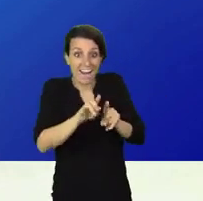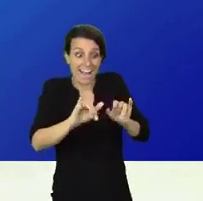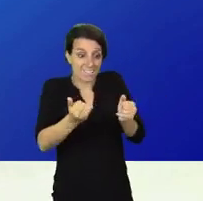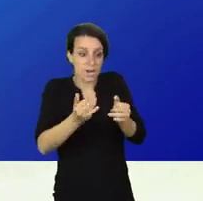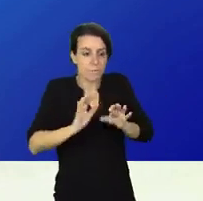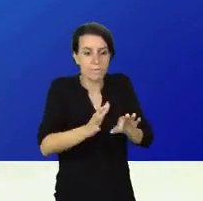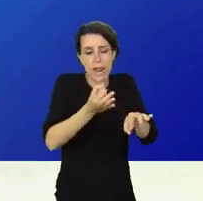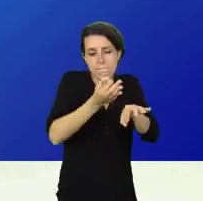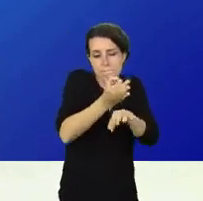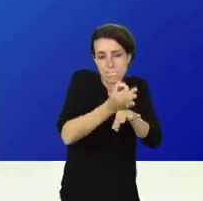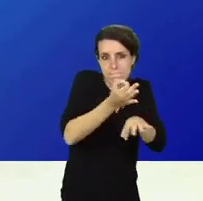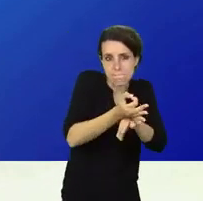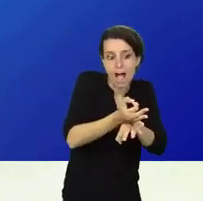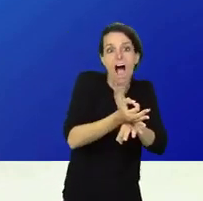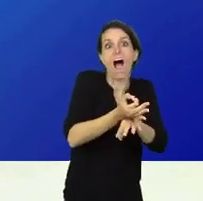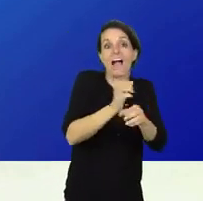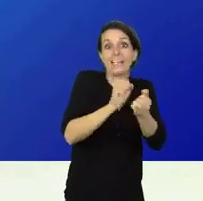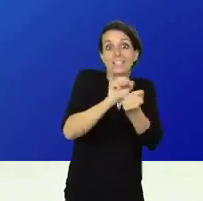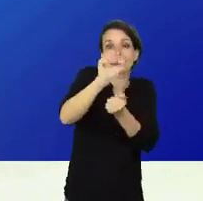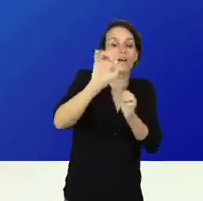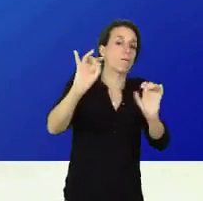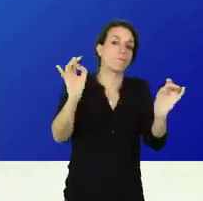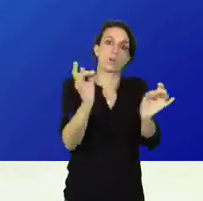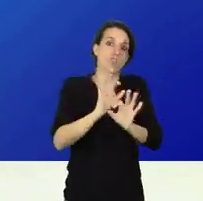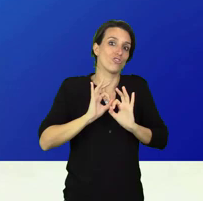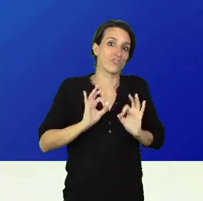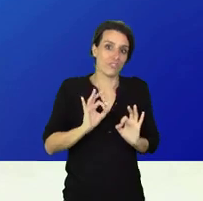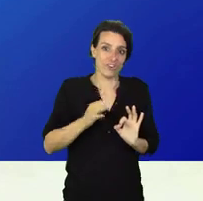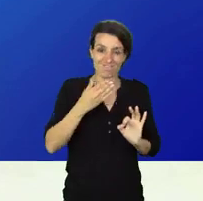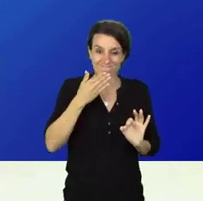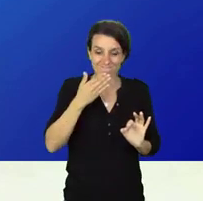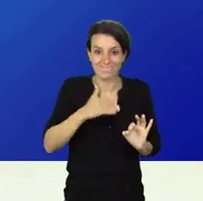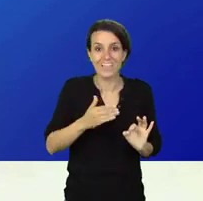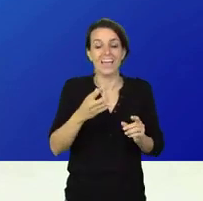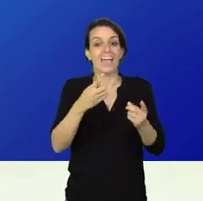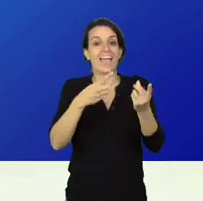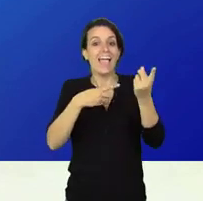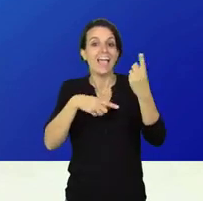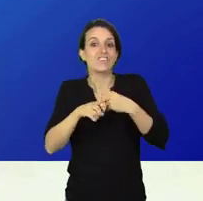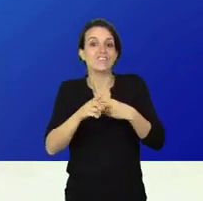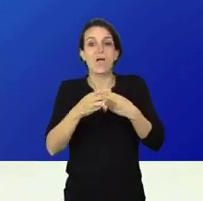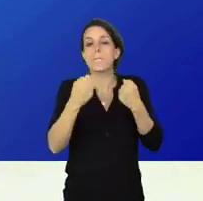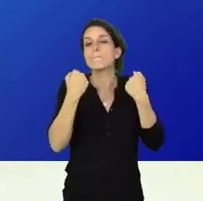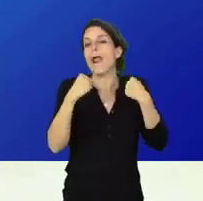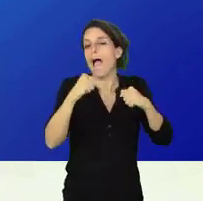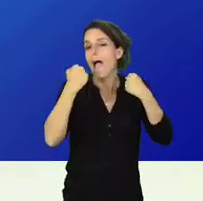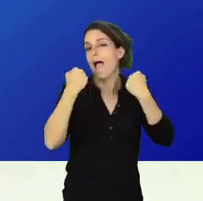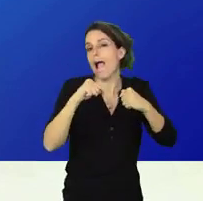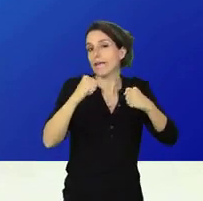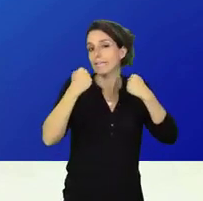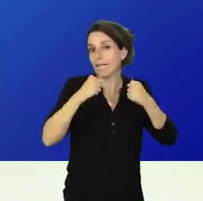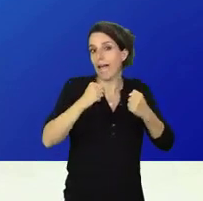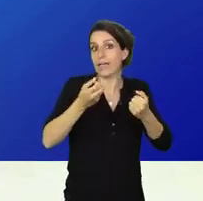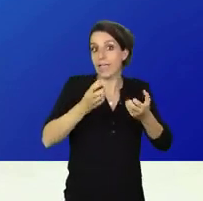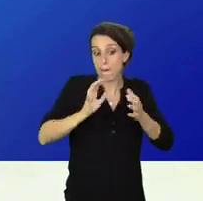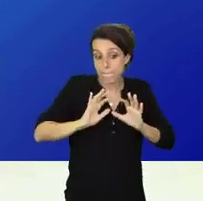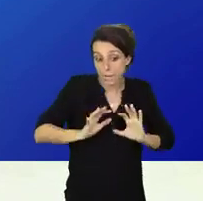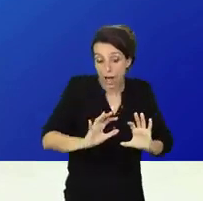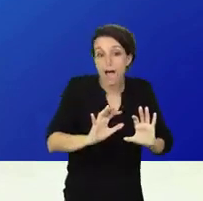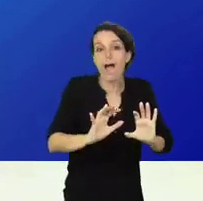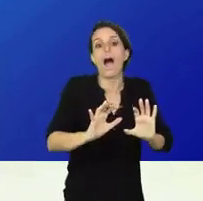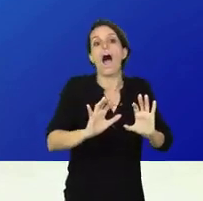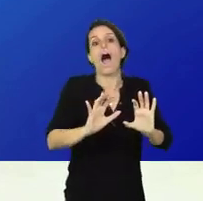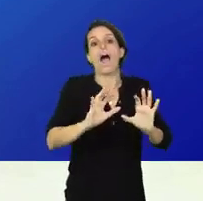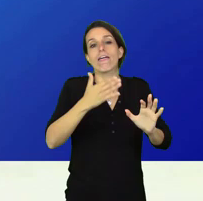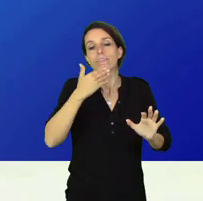de construcción de su propia práctica. Así que los estudiantes están como en un proceso de formación y qué mejor que en ese proceso de formación puedan